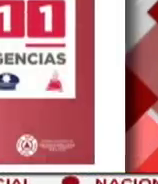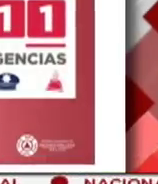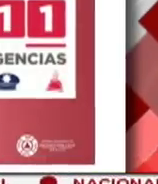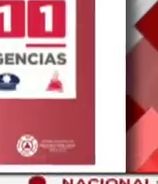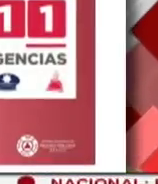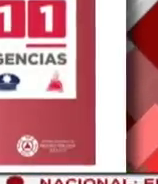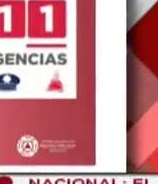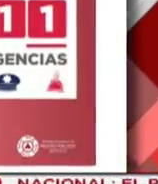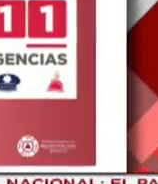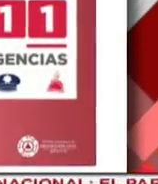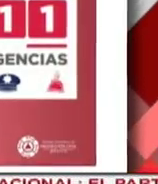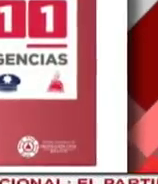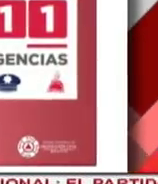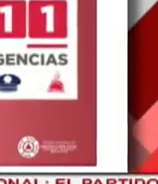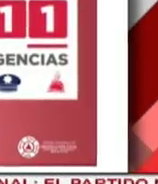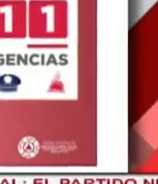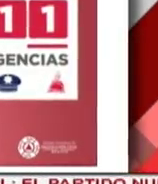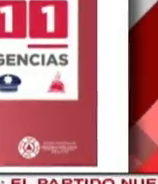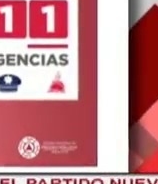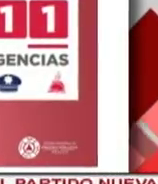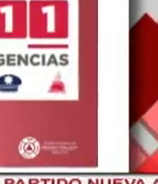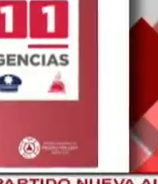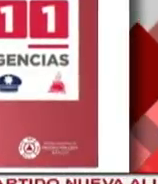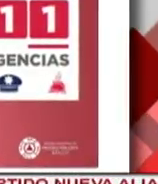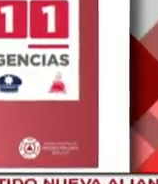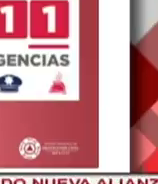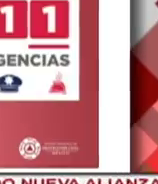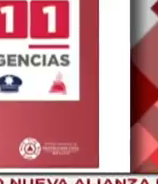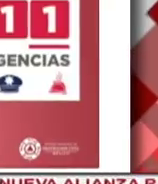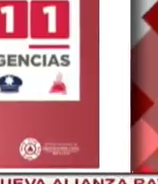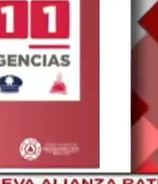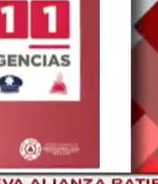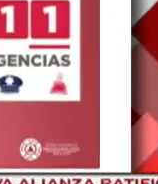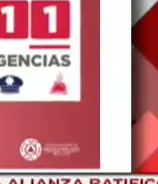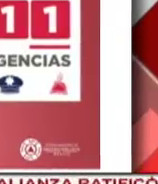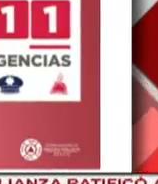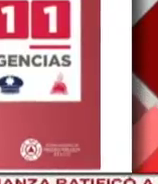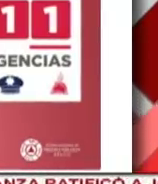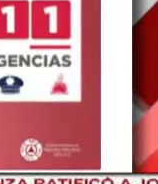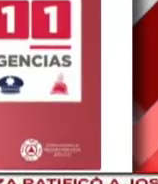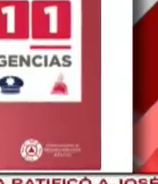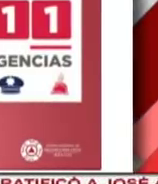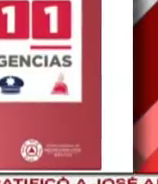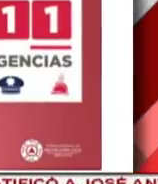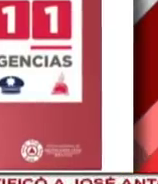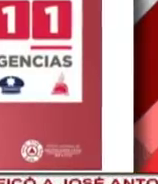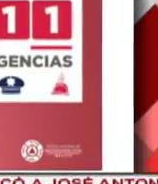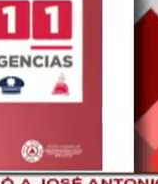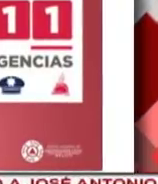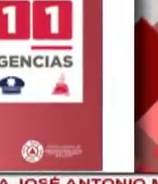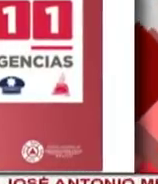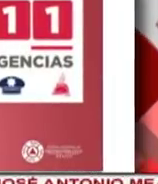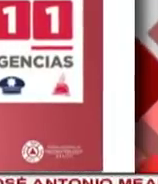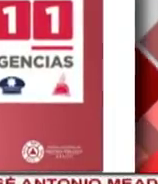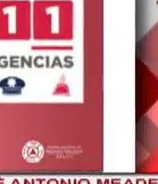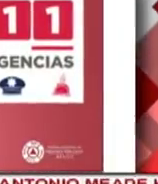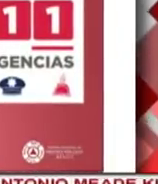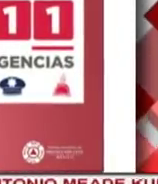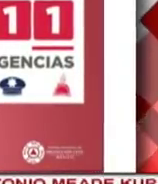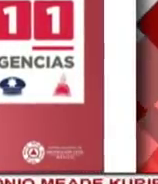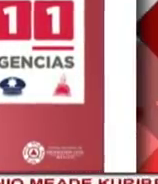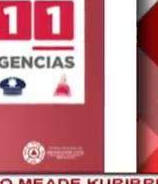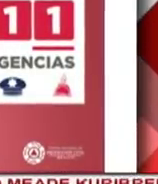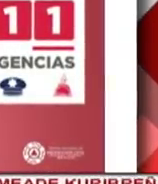sociedad ya tiene una herramienta mucho más amigable para poder aquí denunciar cualquier situación que ponga en